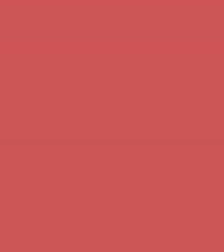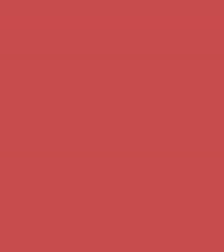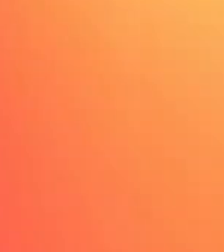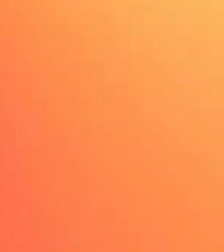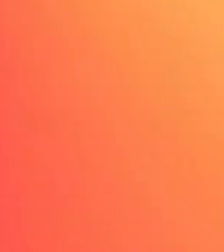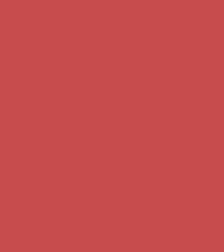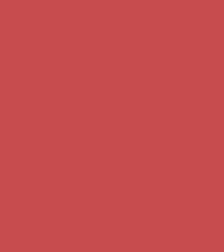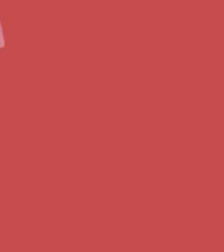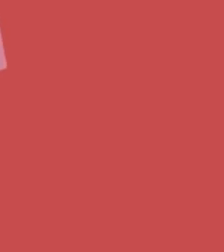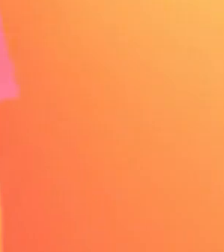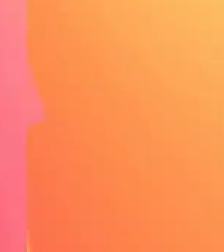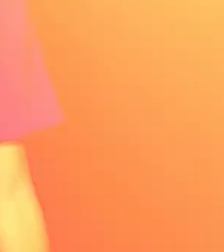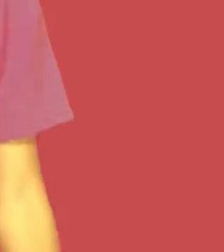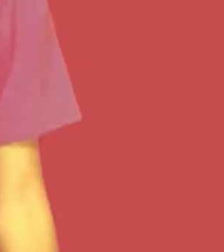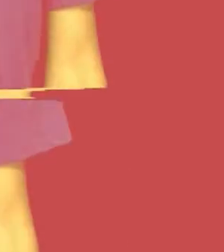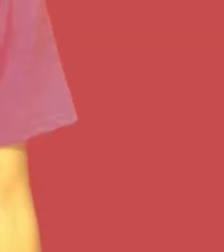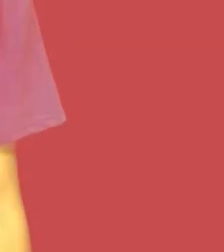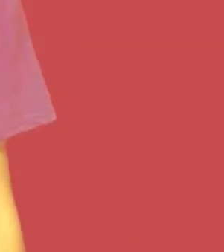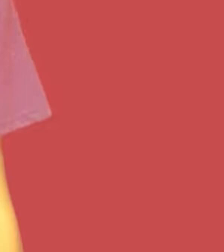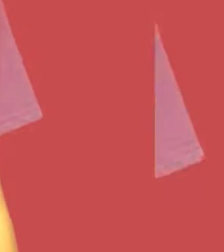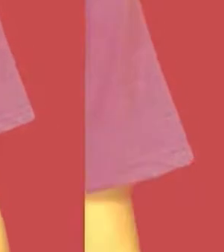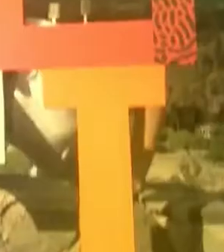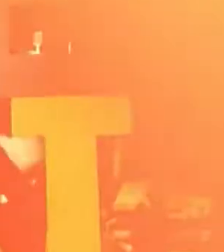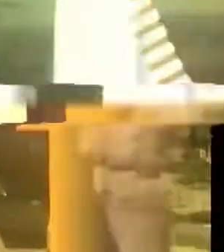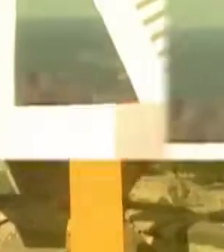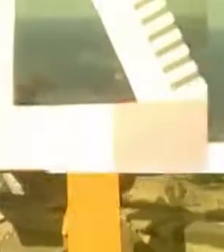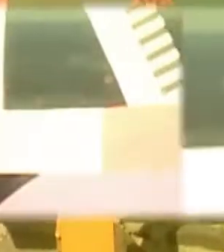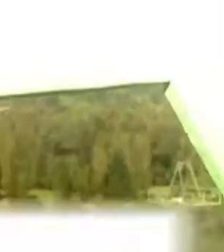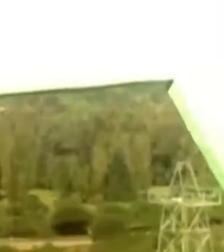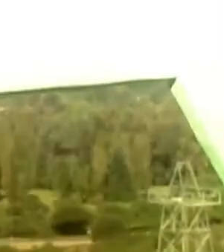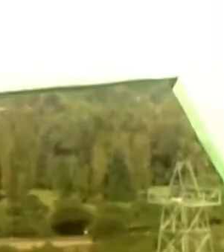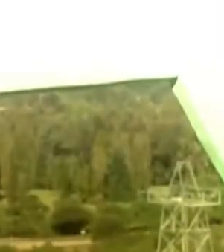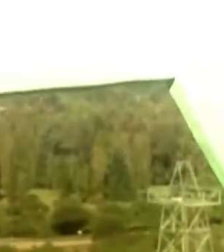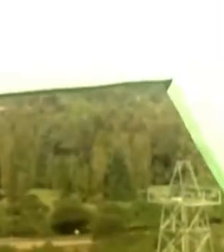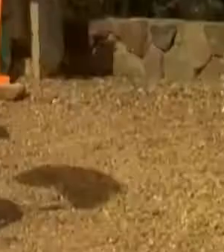somos dos. Somos dos, somos dos, somos dos, somos dos, somos dos.